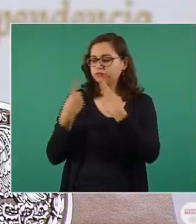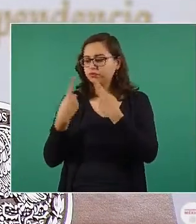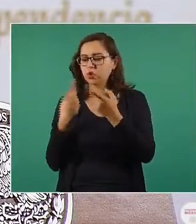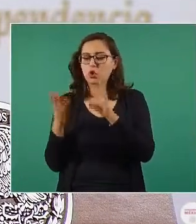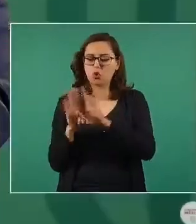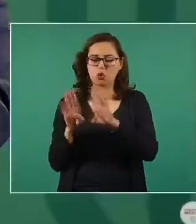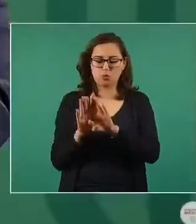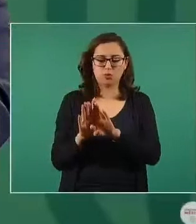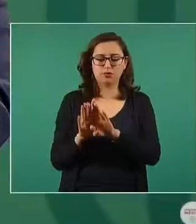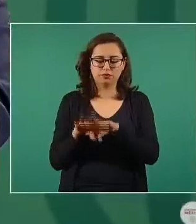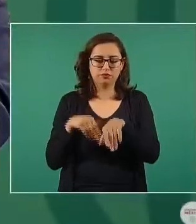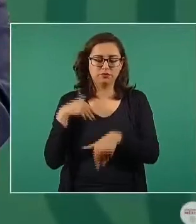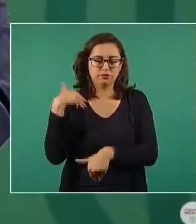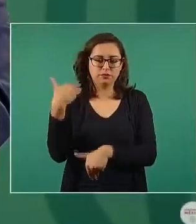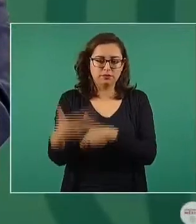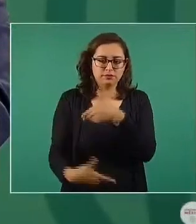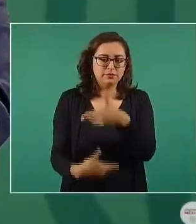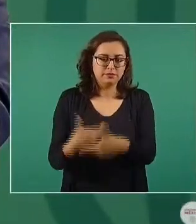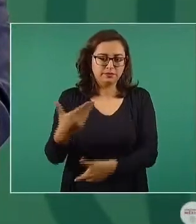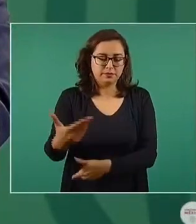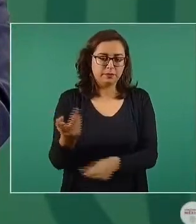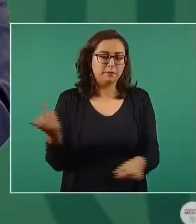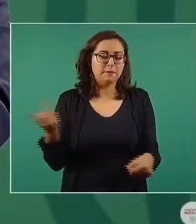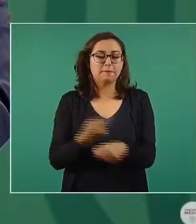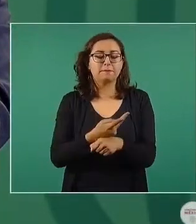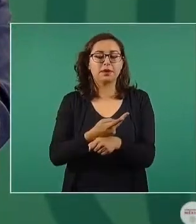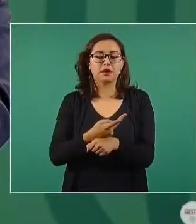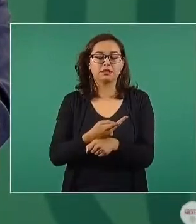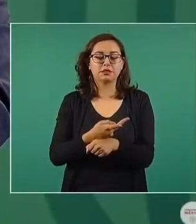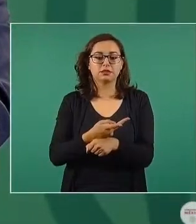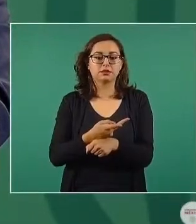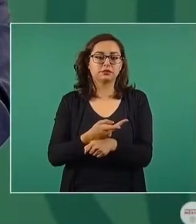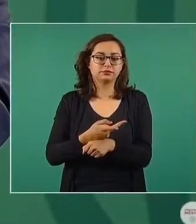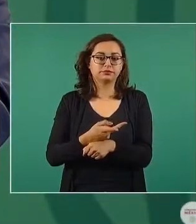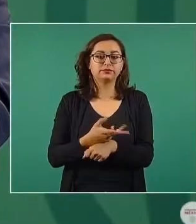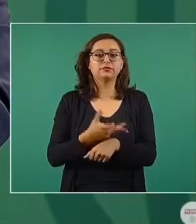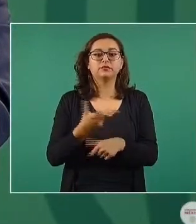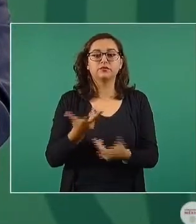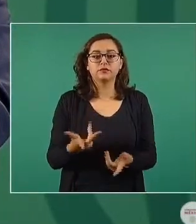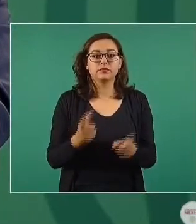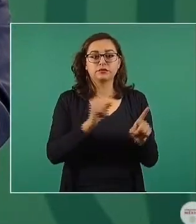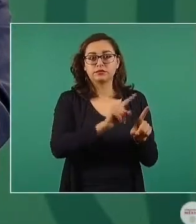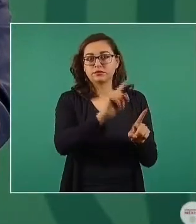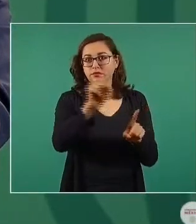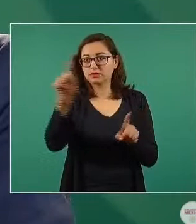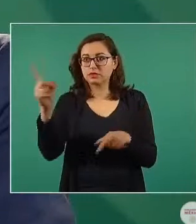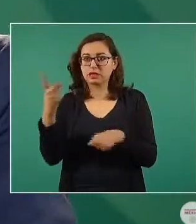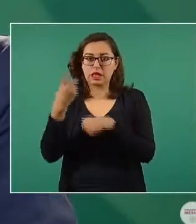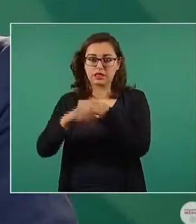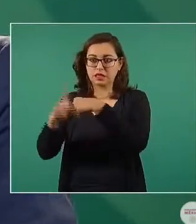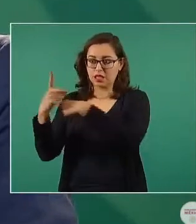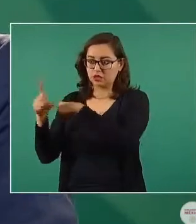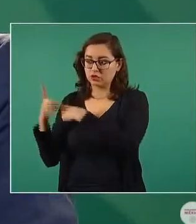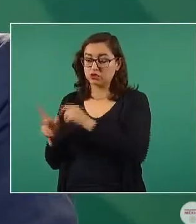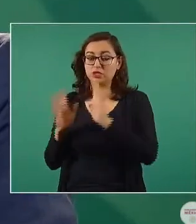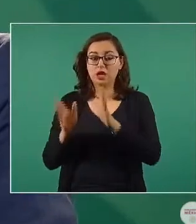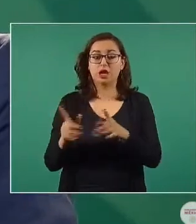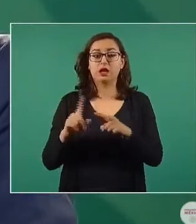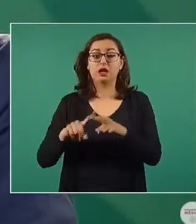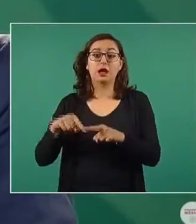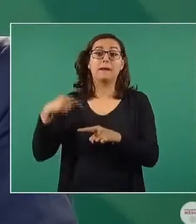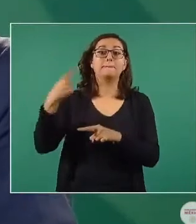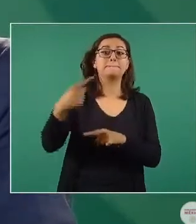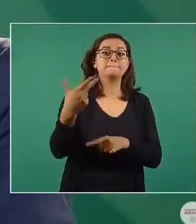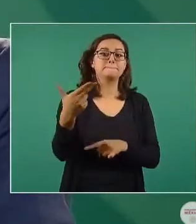la situación de los daños. Se va a tener para el martes el censo de